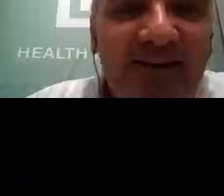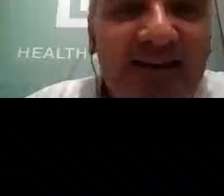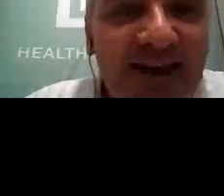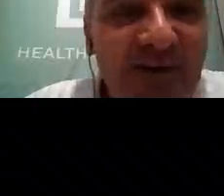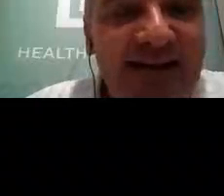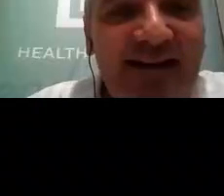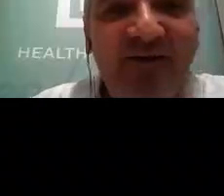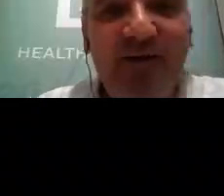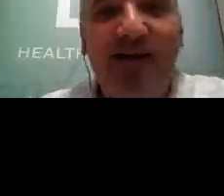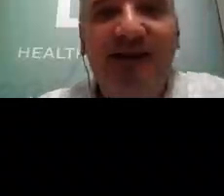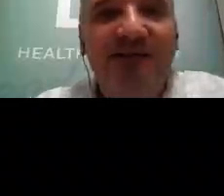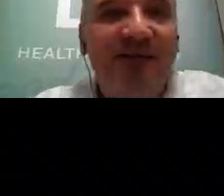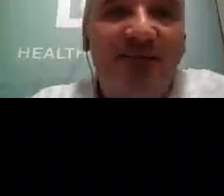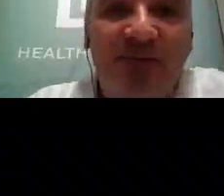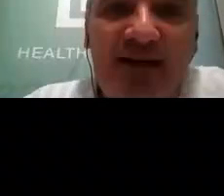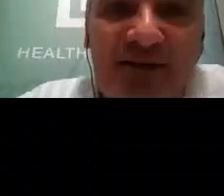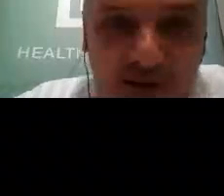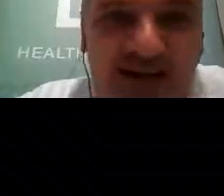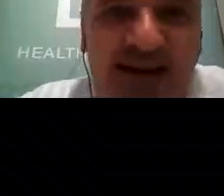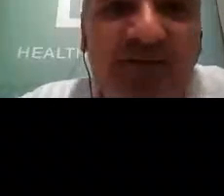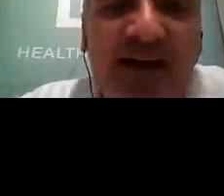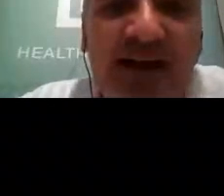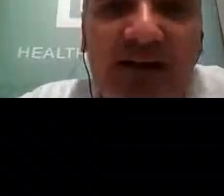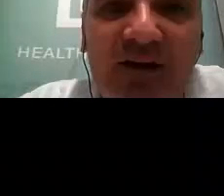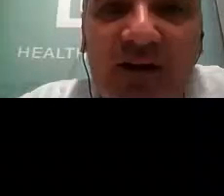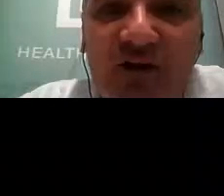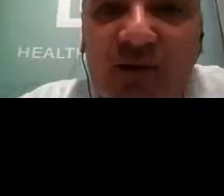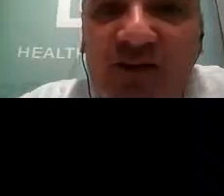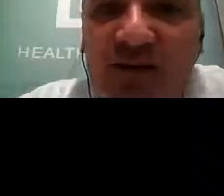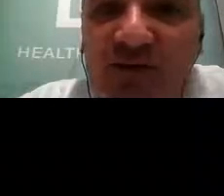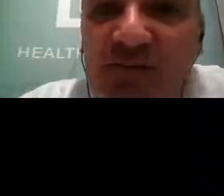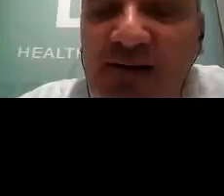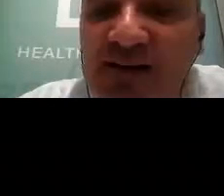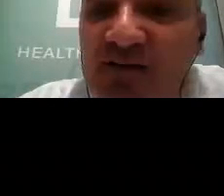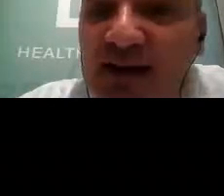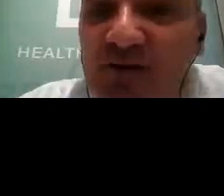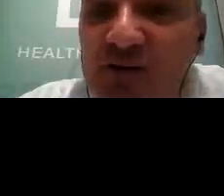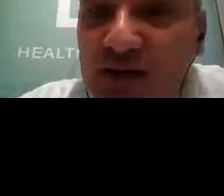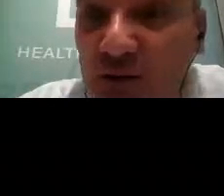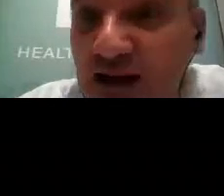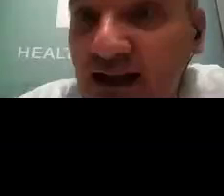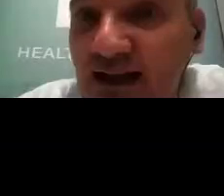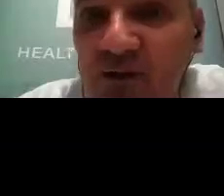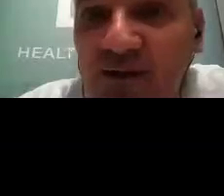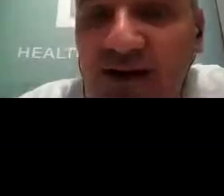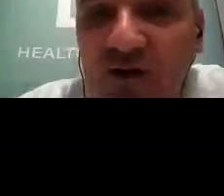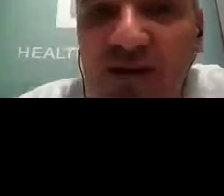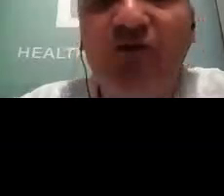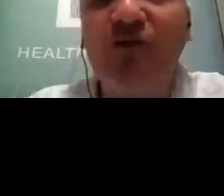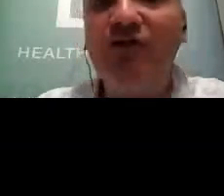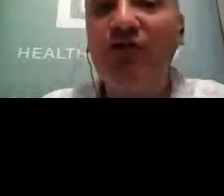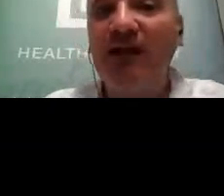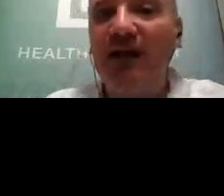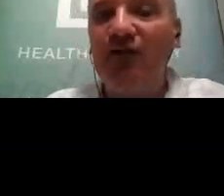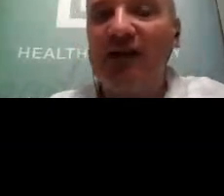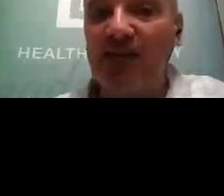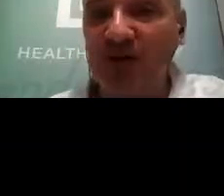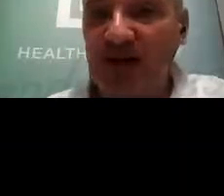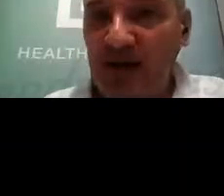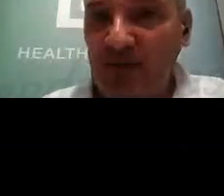Y las barritas FigoActive, lo que nos pueden servir fundamentalmente es para sustituir alguna de las comidas. Con eso,